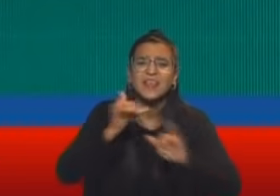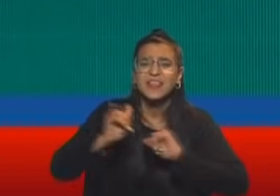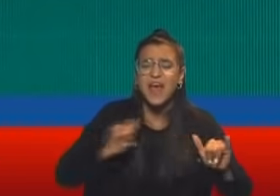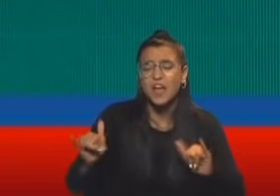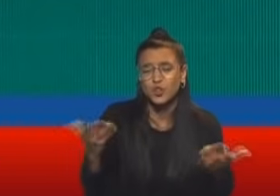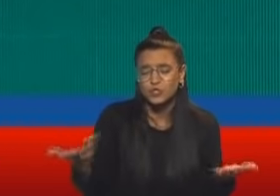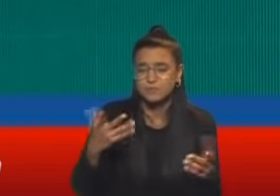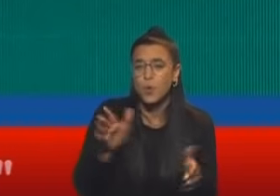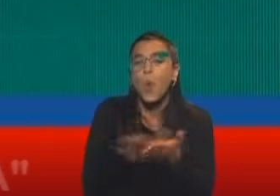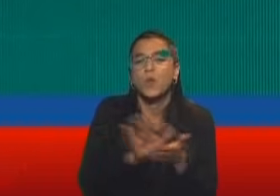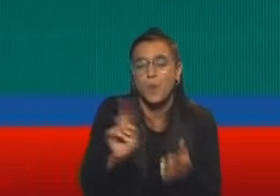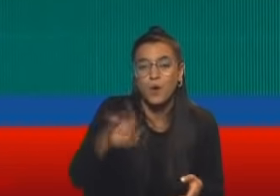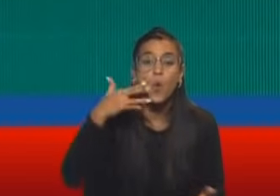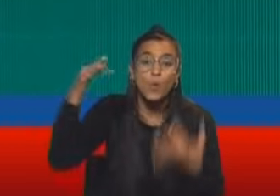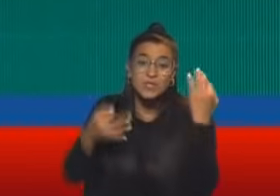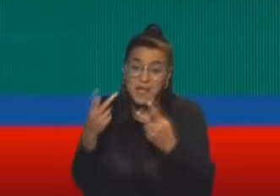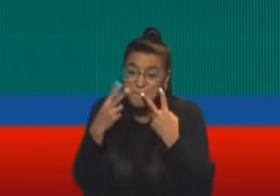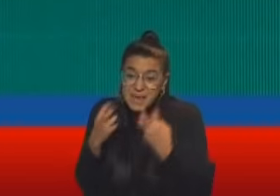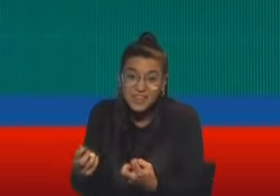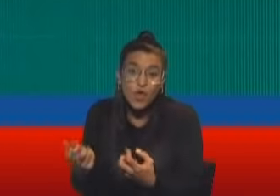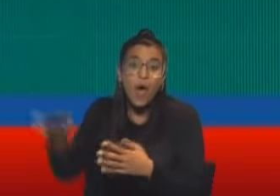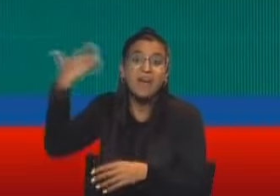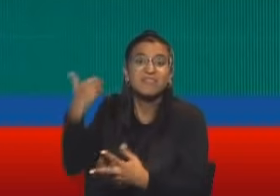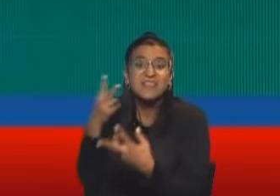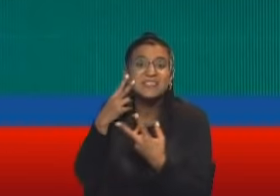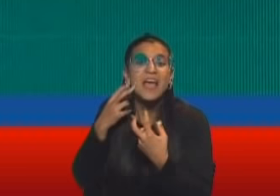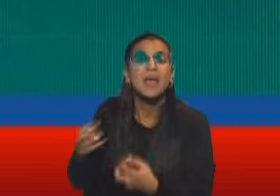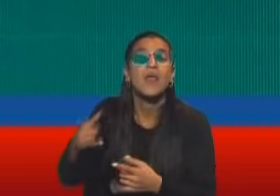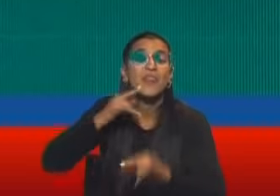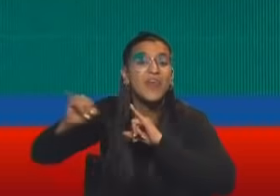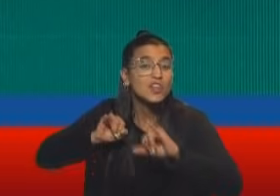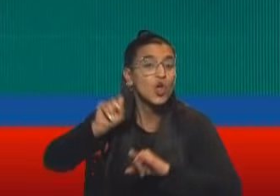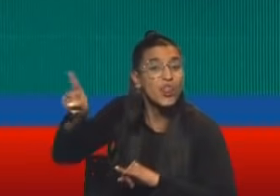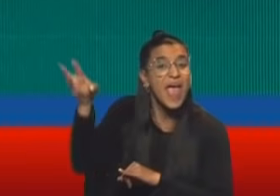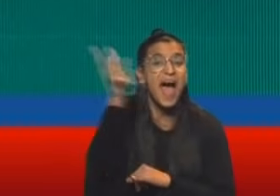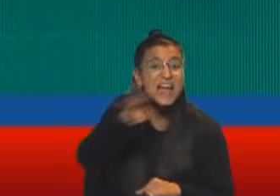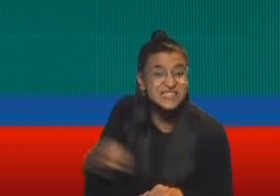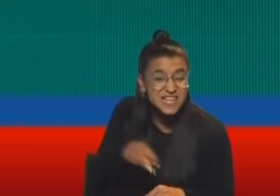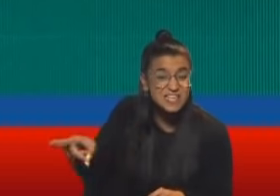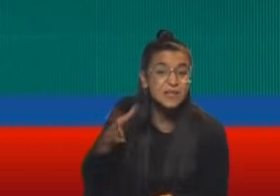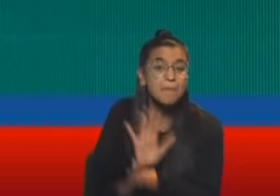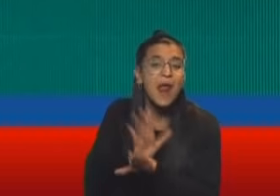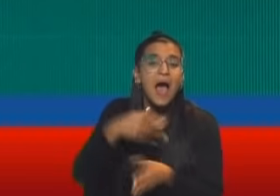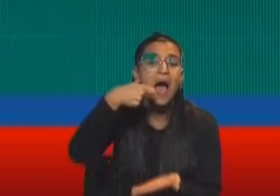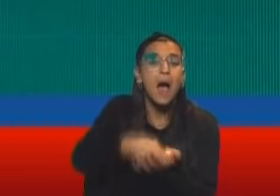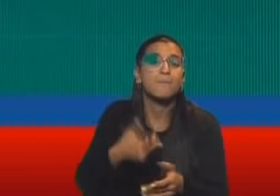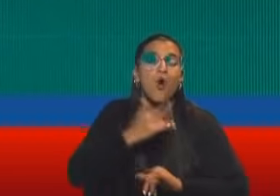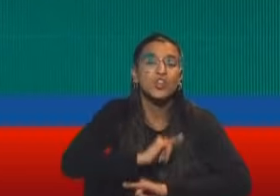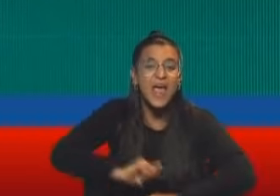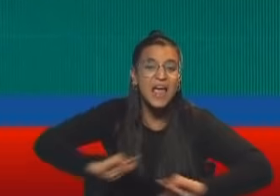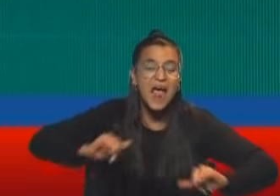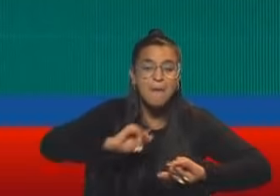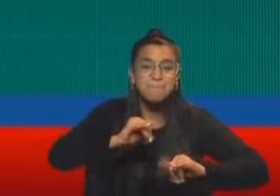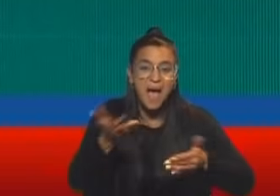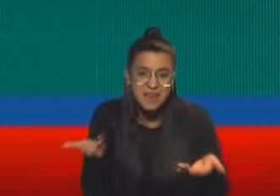nuevo. Recordemos que la justicia investigó en su momento una causa. Habían utilizado los datos de ANSES para justificar aportes de campaña, ¿no?